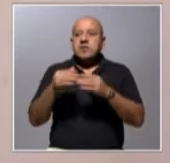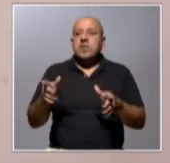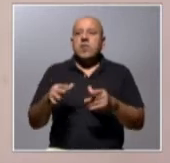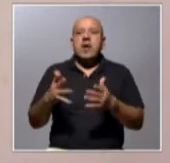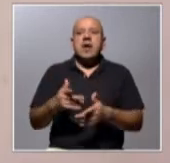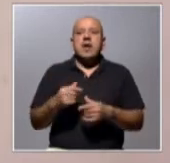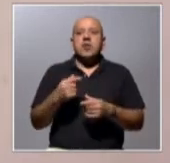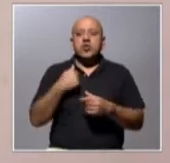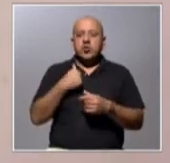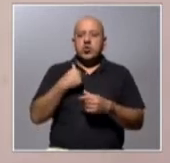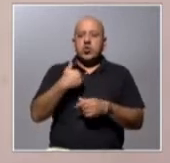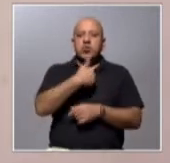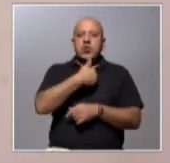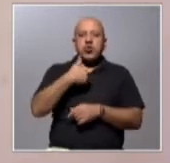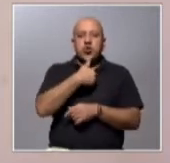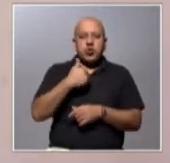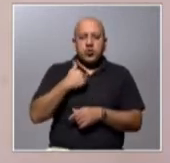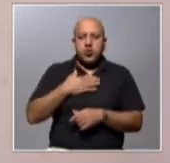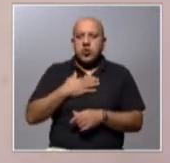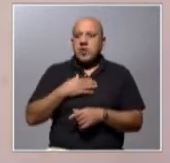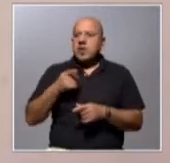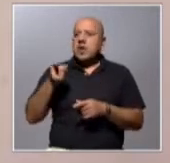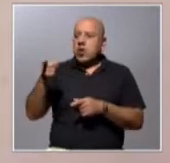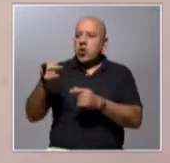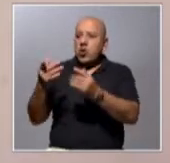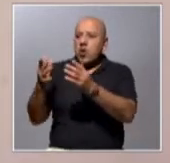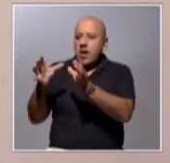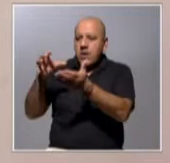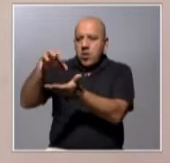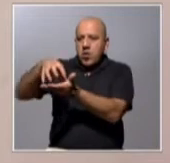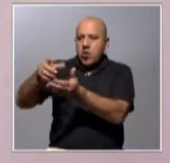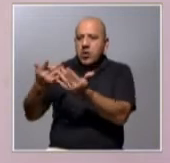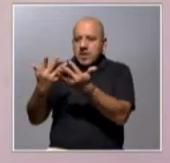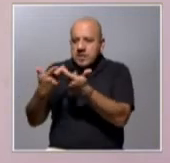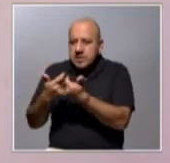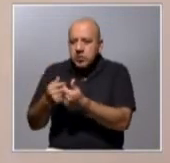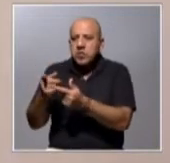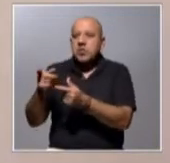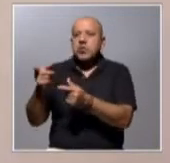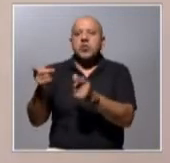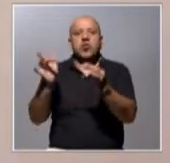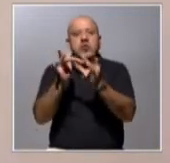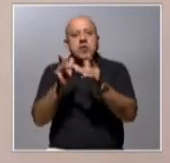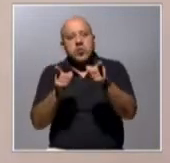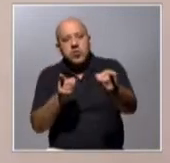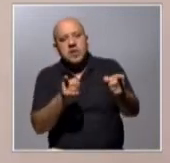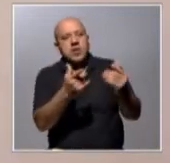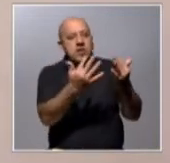movimientos, colectivos que en realidad están buscando voluntarios o